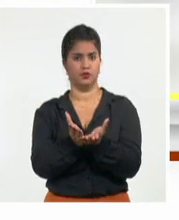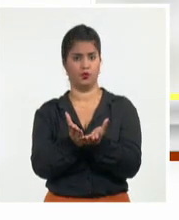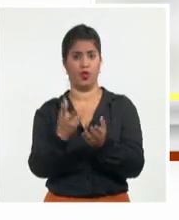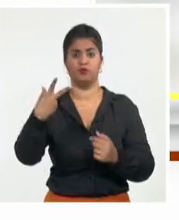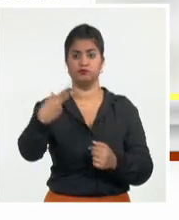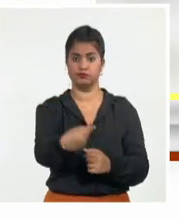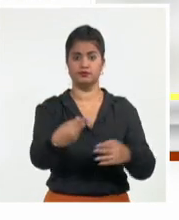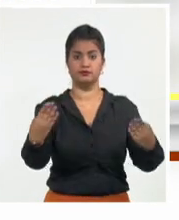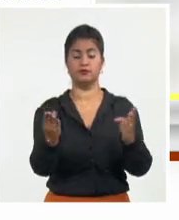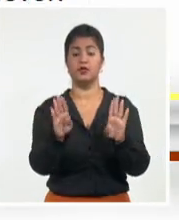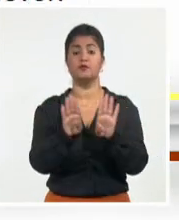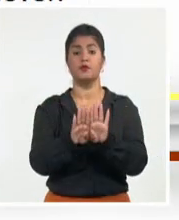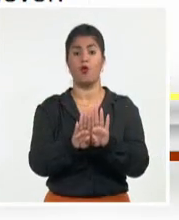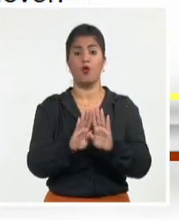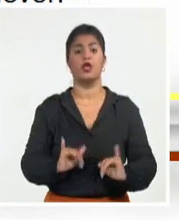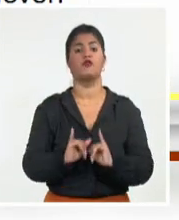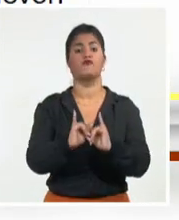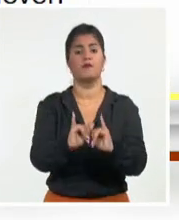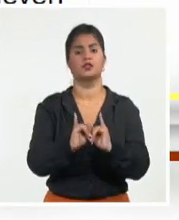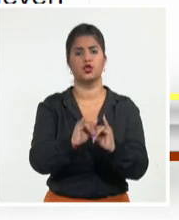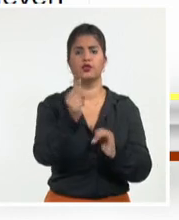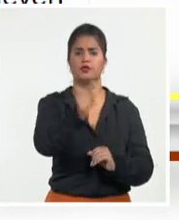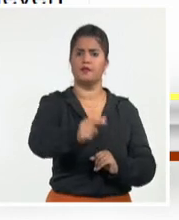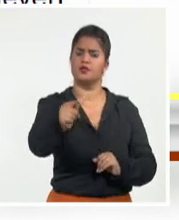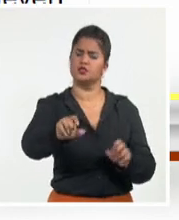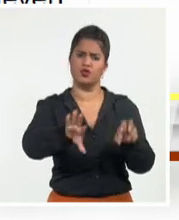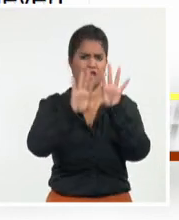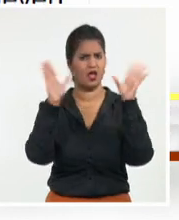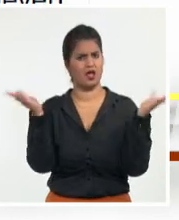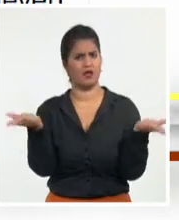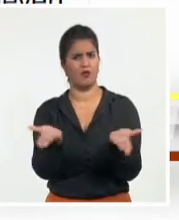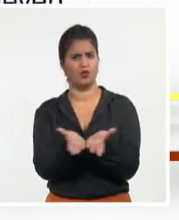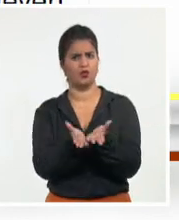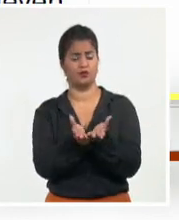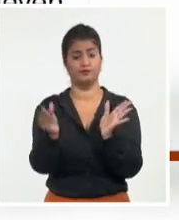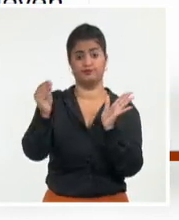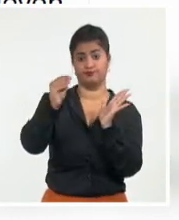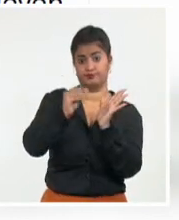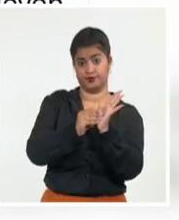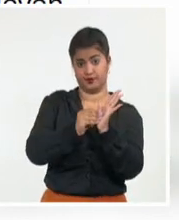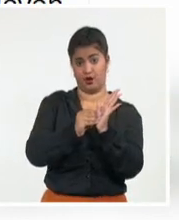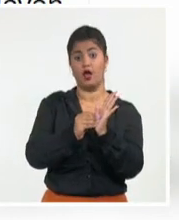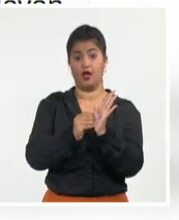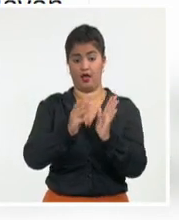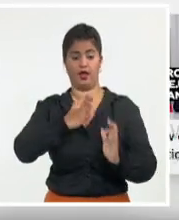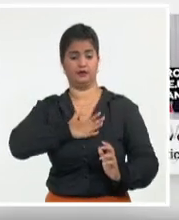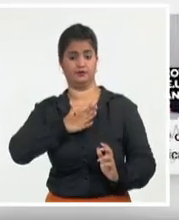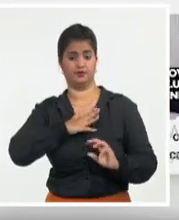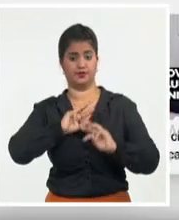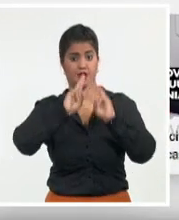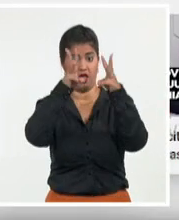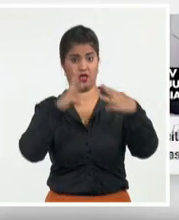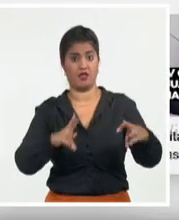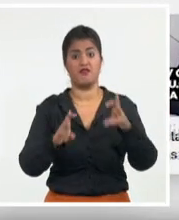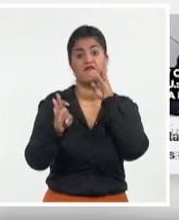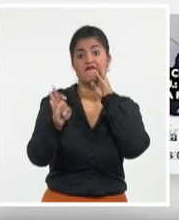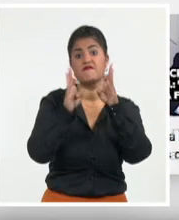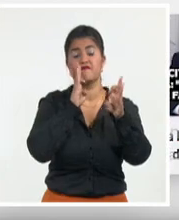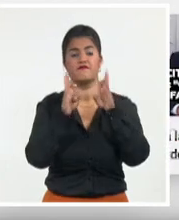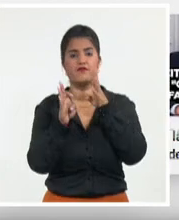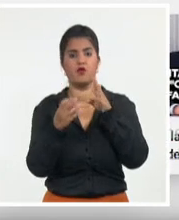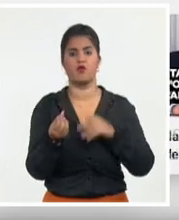de millones de ciudadanos del mundo, etiquetar arbitrariamente a periodistas y limitar el acceso a servicios y tecnologías de la información